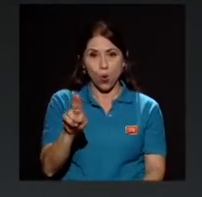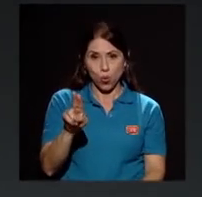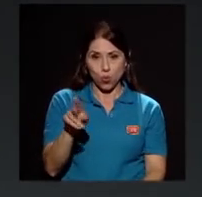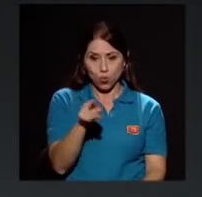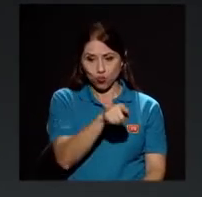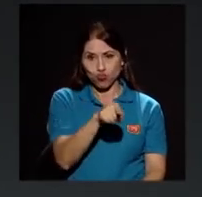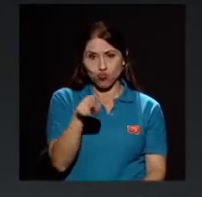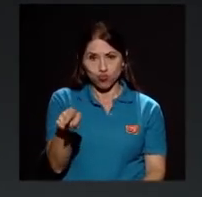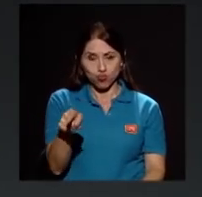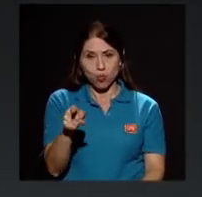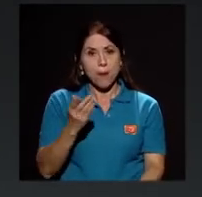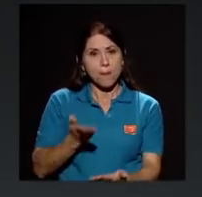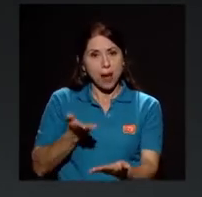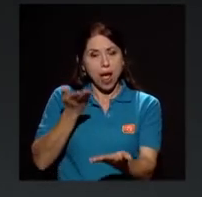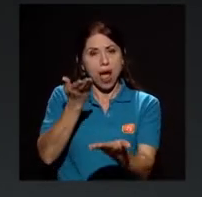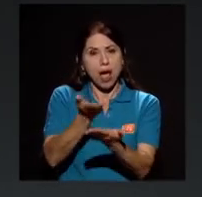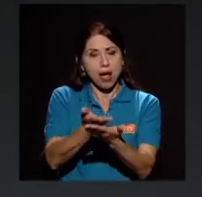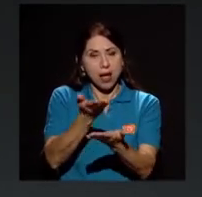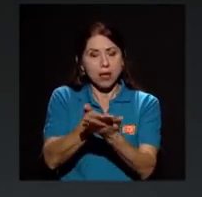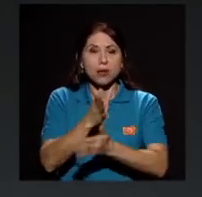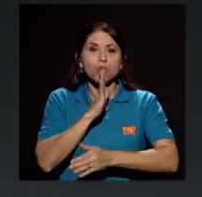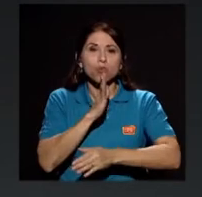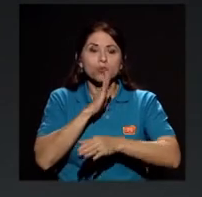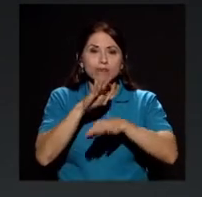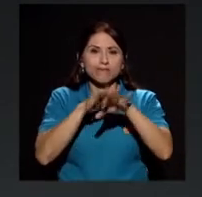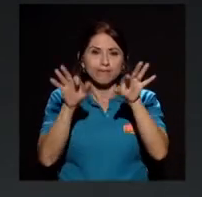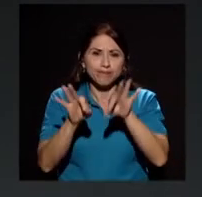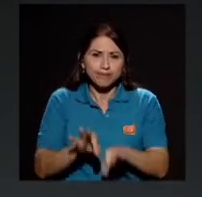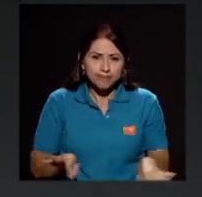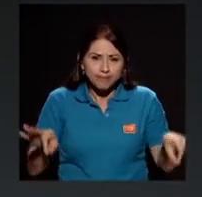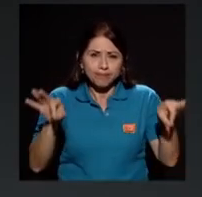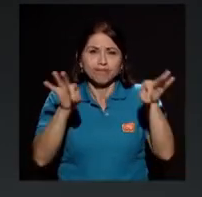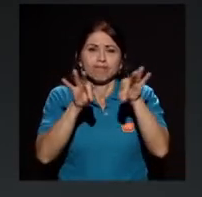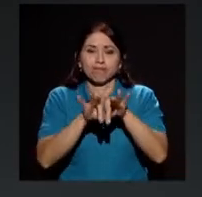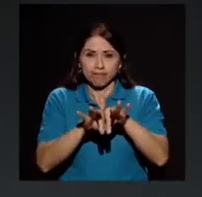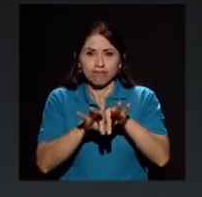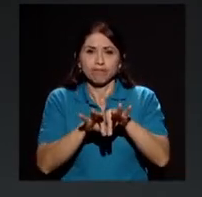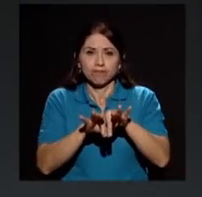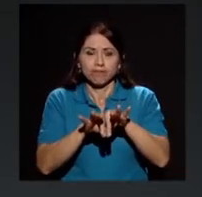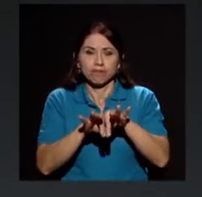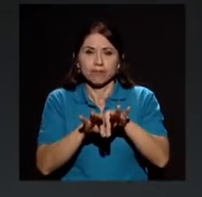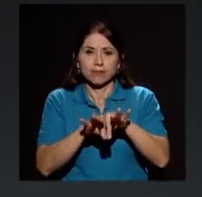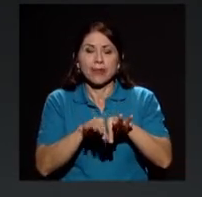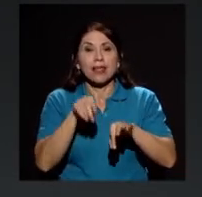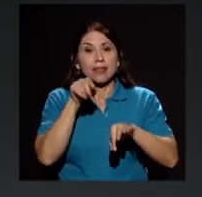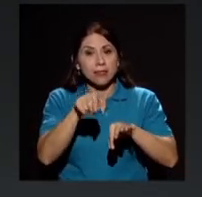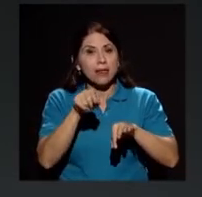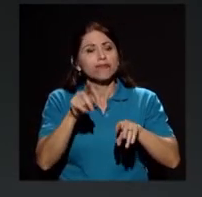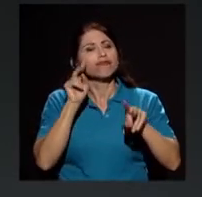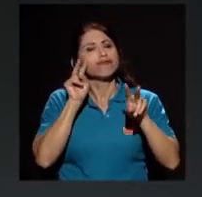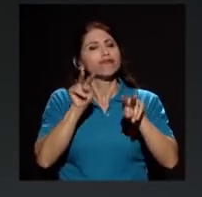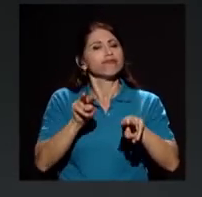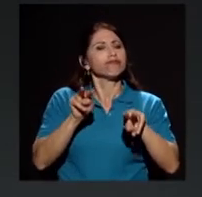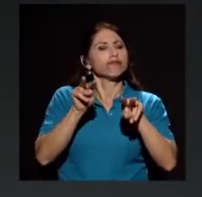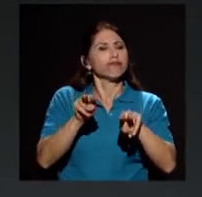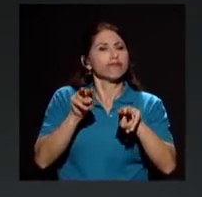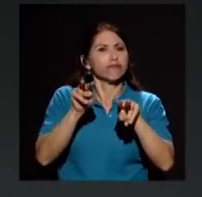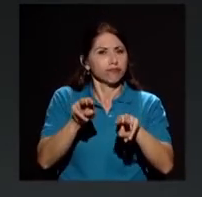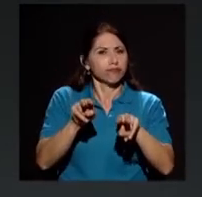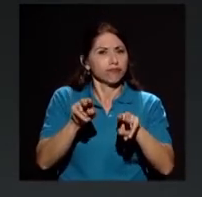planteó la importancia de llevarle el pulso a